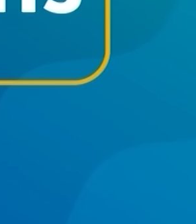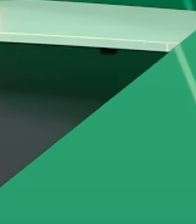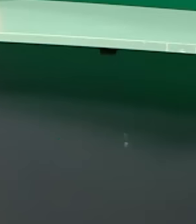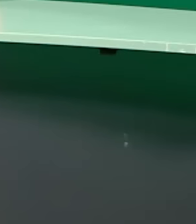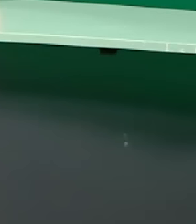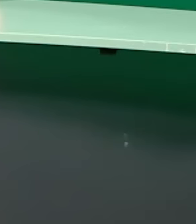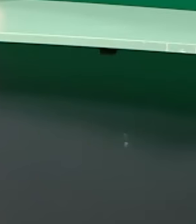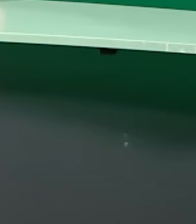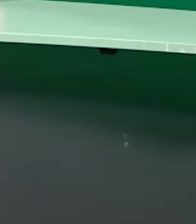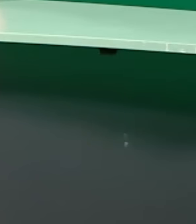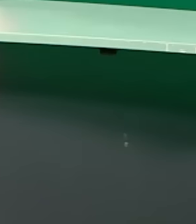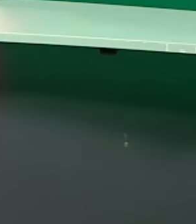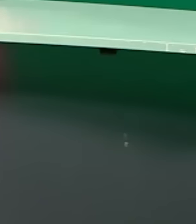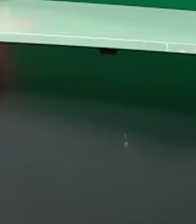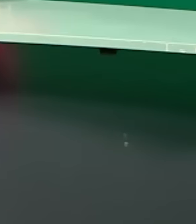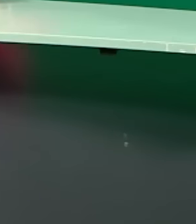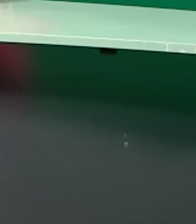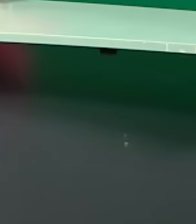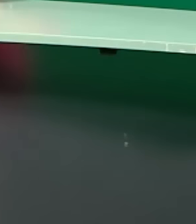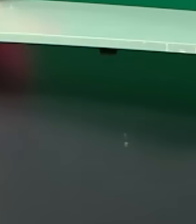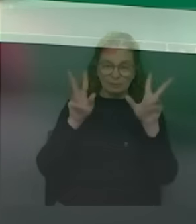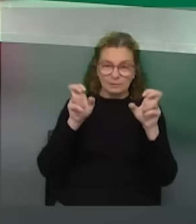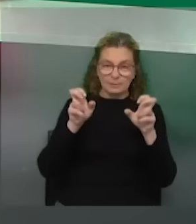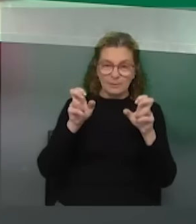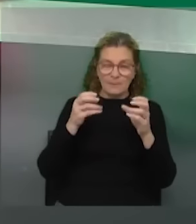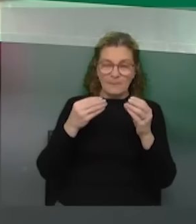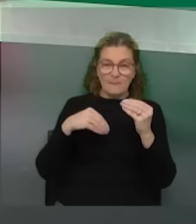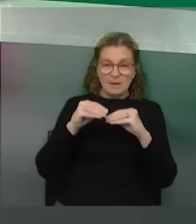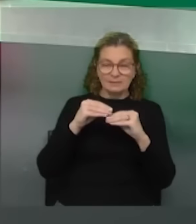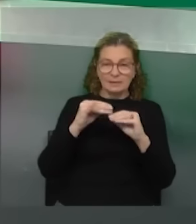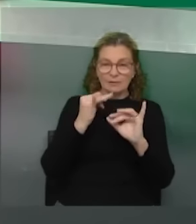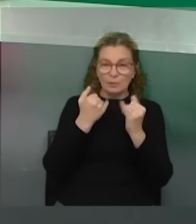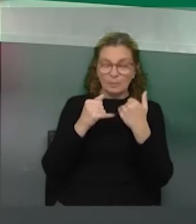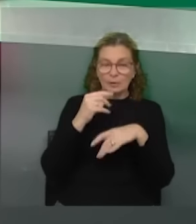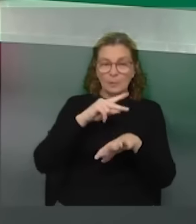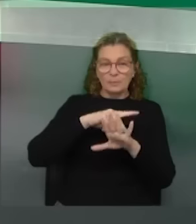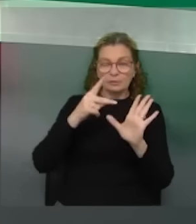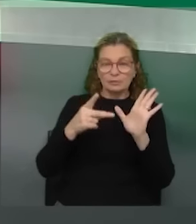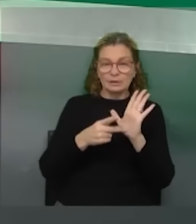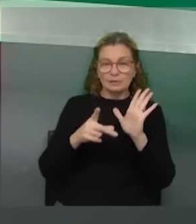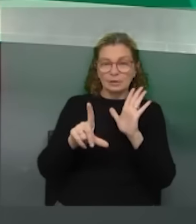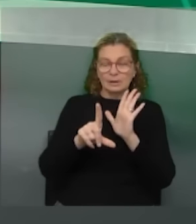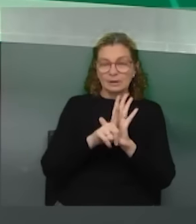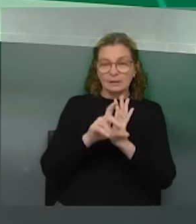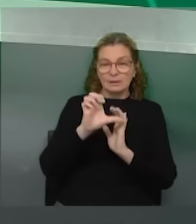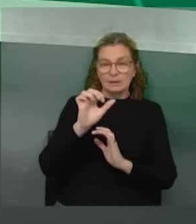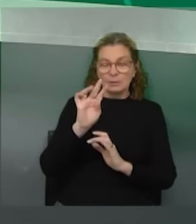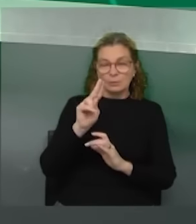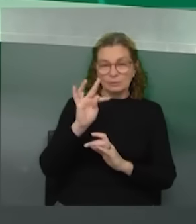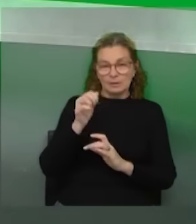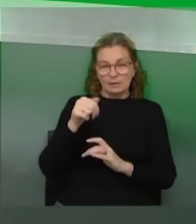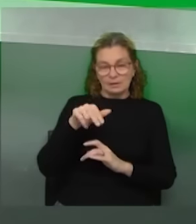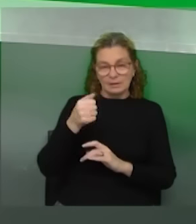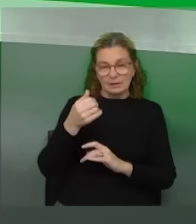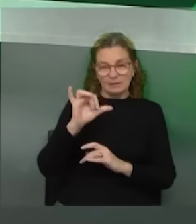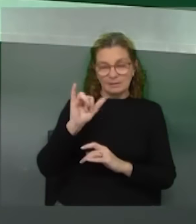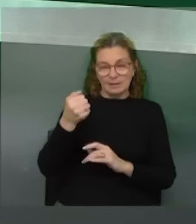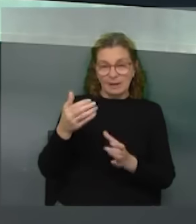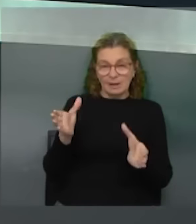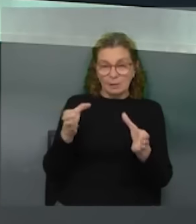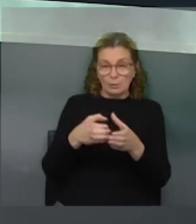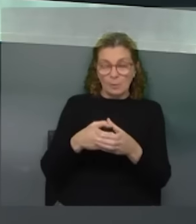beneficios cambiando de tema Martí hay hay más voces sobre el proyecto de ley de est de eutanasia porque el colectivo